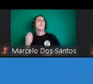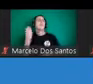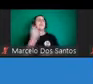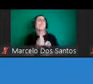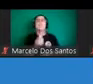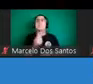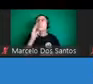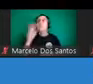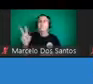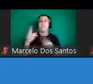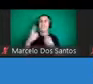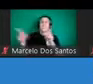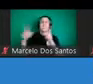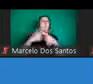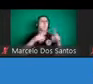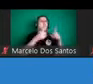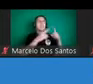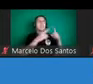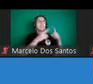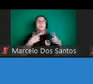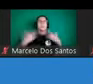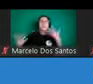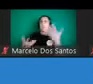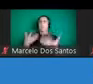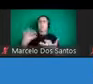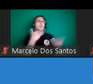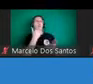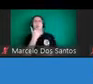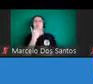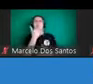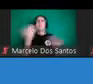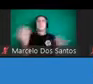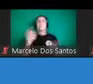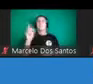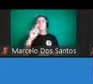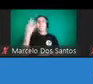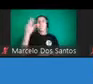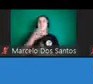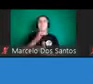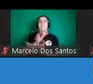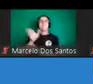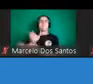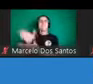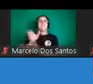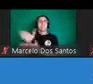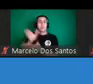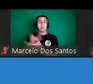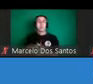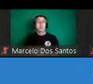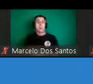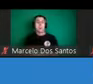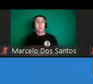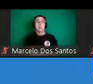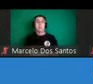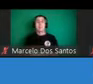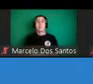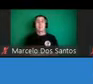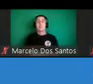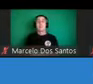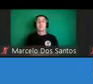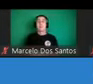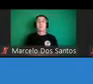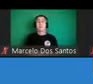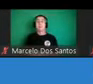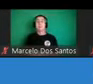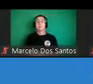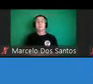Acelera el proceso de aprendizaje al incentivar la adquisición de conocimientos y competencias necesarias. Cuando una persona regresa al